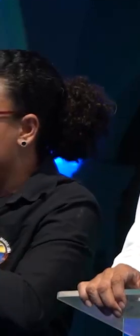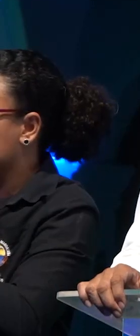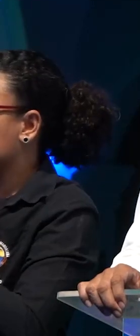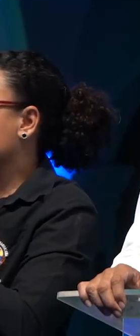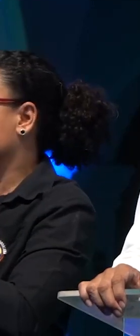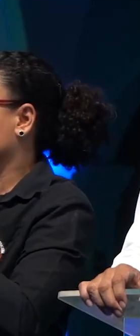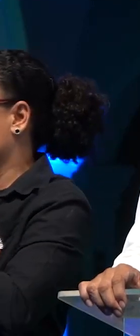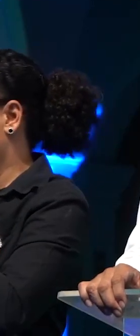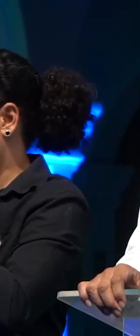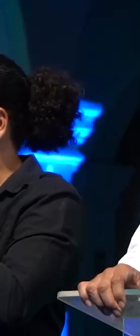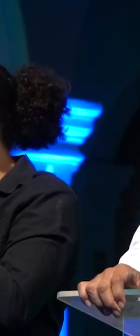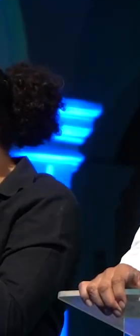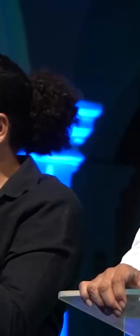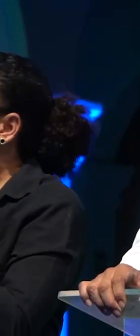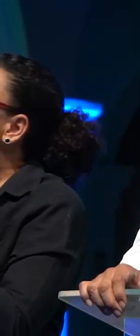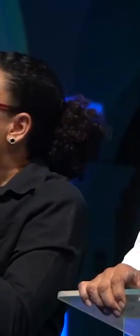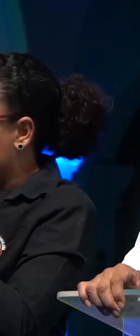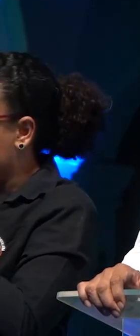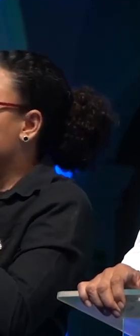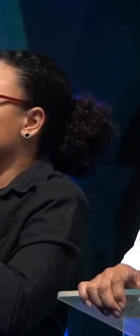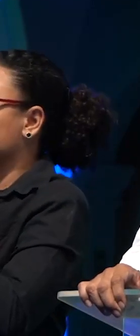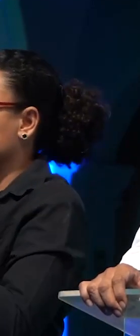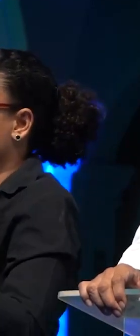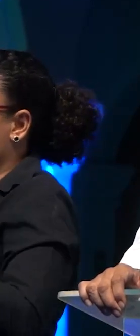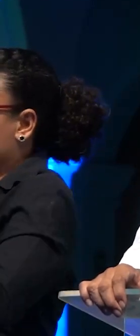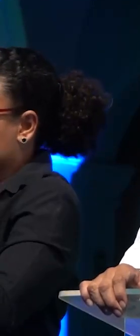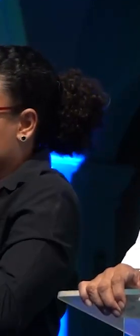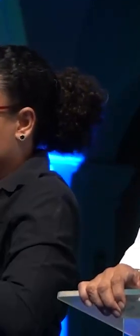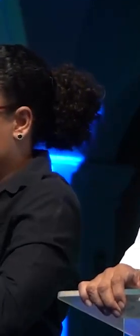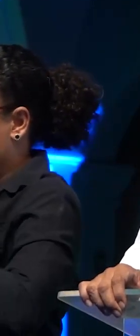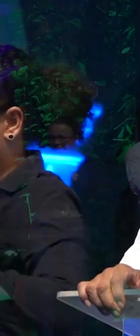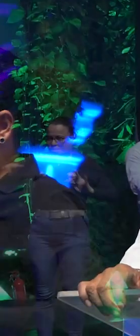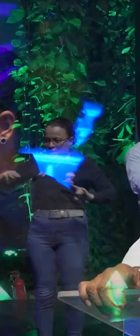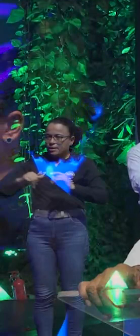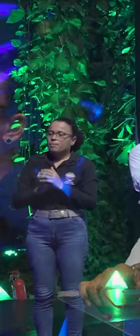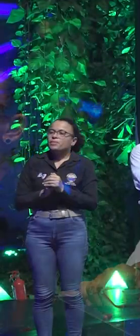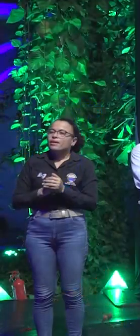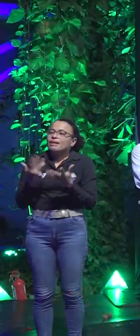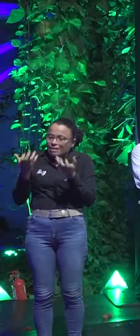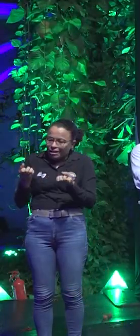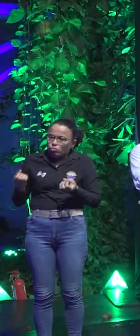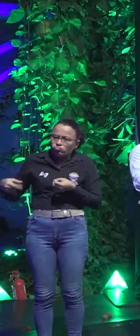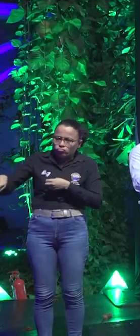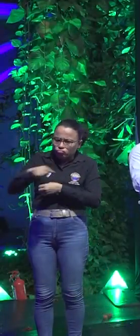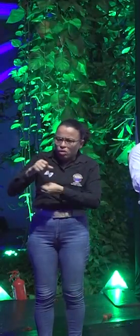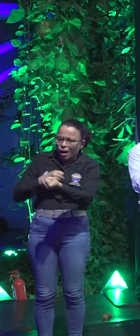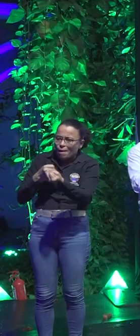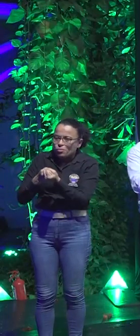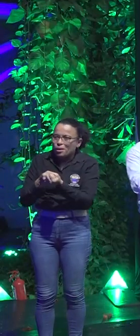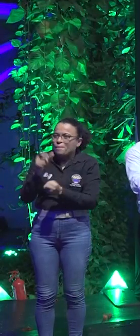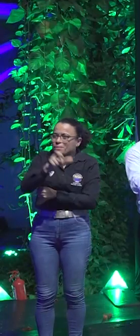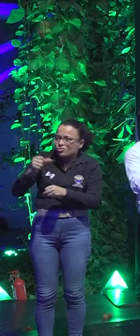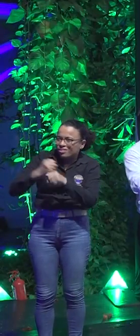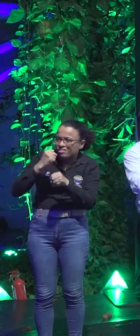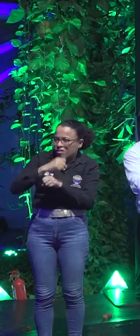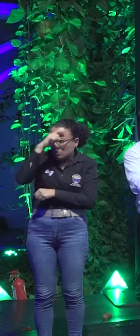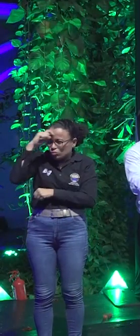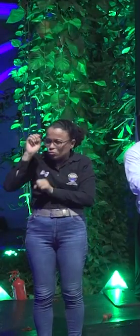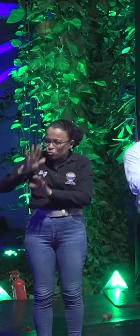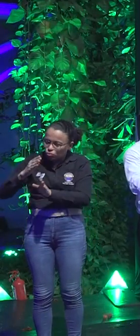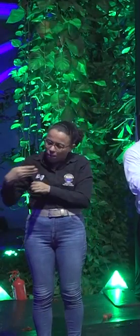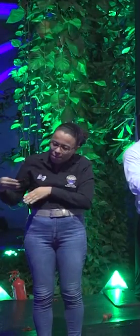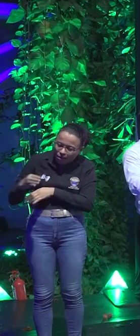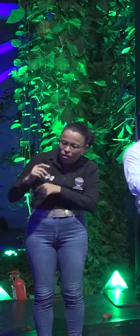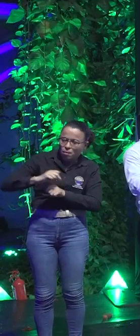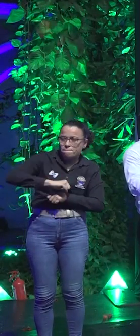de los Mares de Colombia para los pescadores, pero también para los puertos responsables y sostenibles, para el turismo, para la industria, para